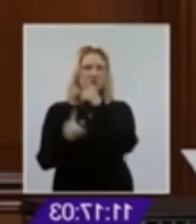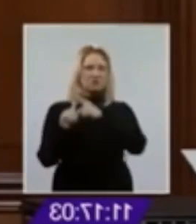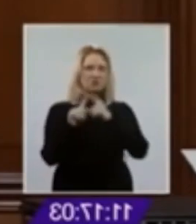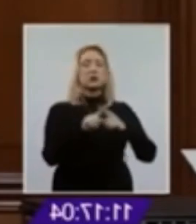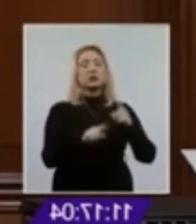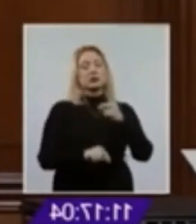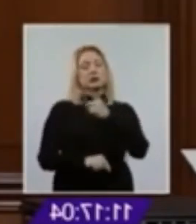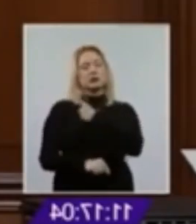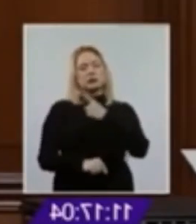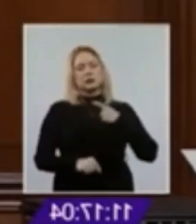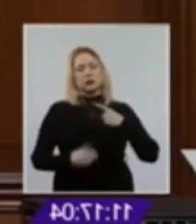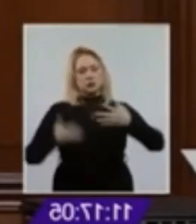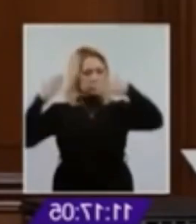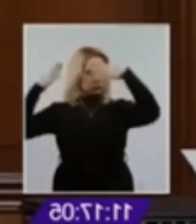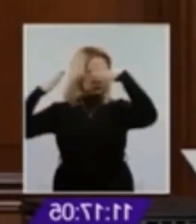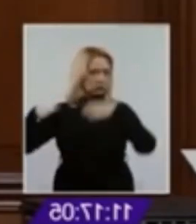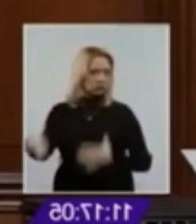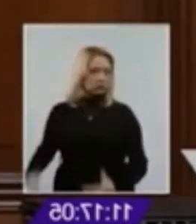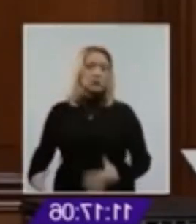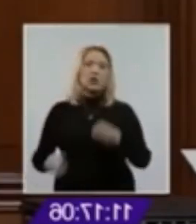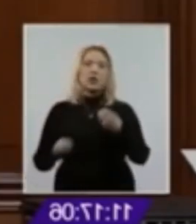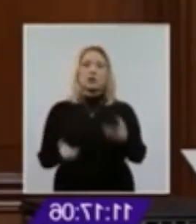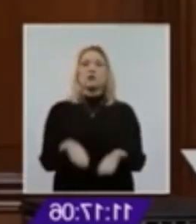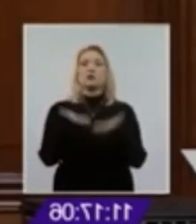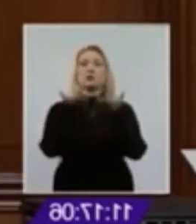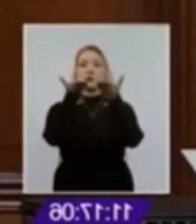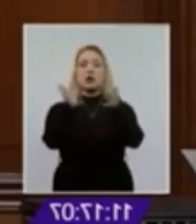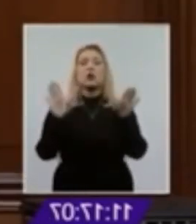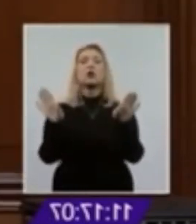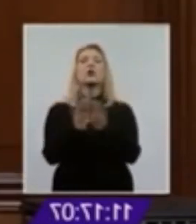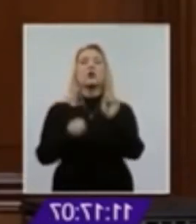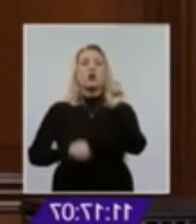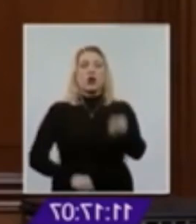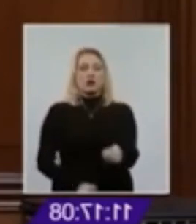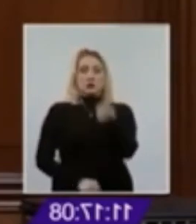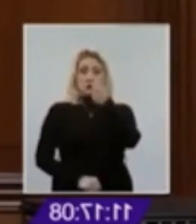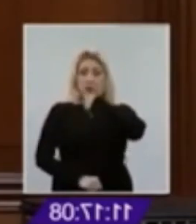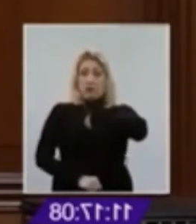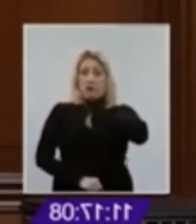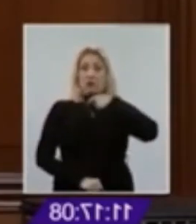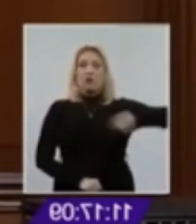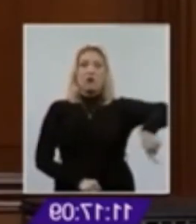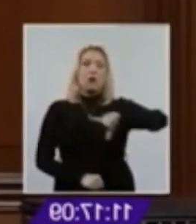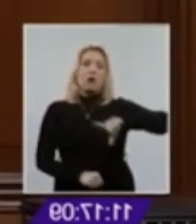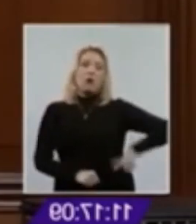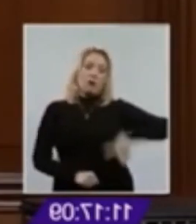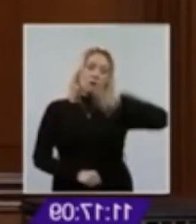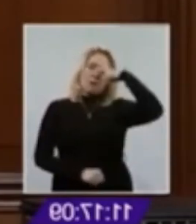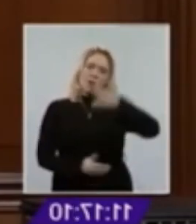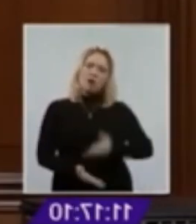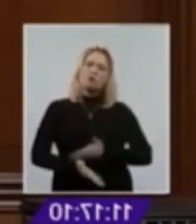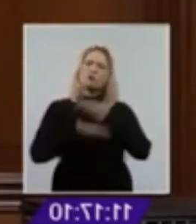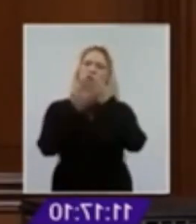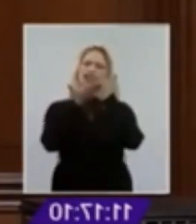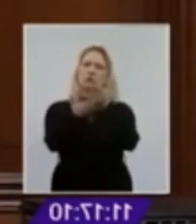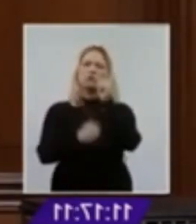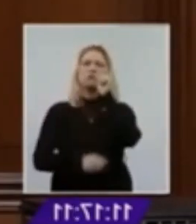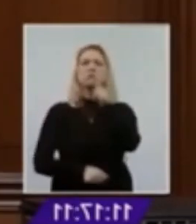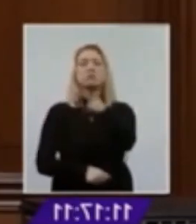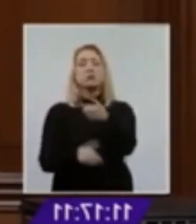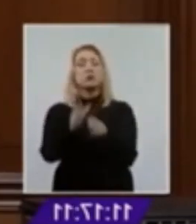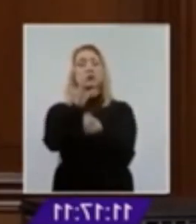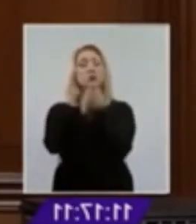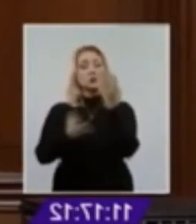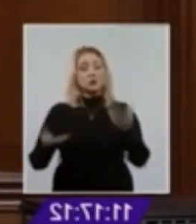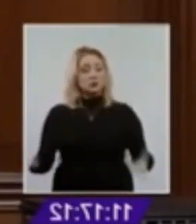representativa de la alta investidura que el estado ha conferido como integrante de este